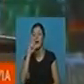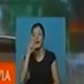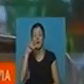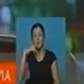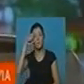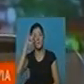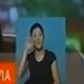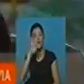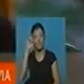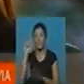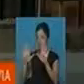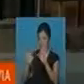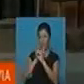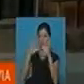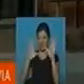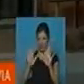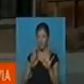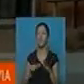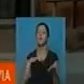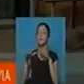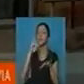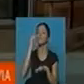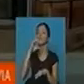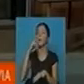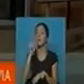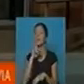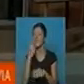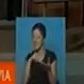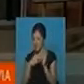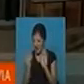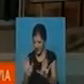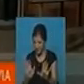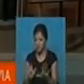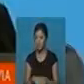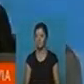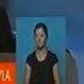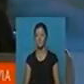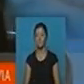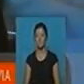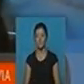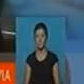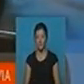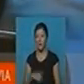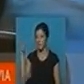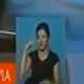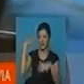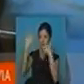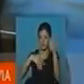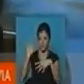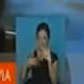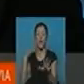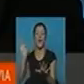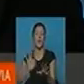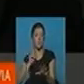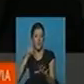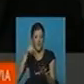vamos a aclarar un poquito qué es el caso Zapata, porque si no nos queda en el aire. Tal vez recuerden, porque mezcló un poquito de teleteatro, vida privada